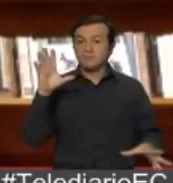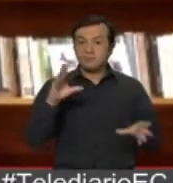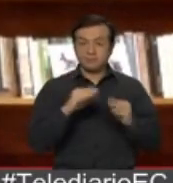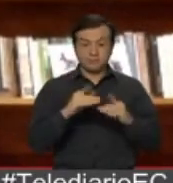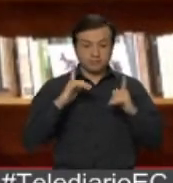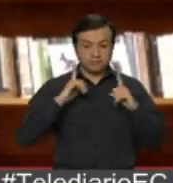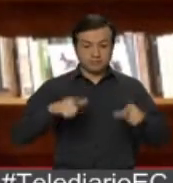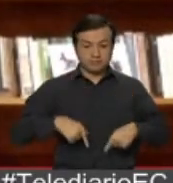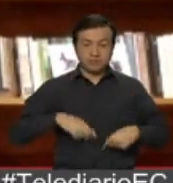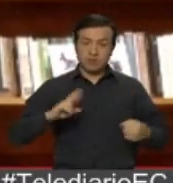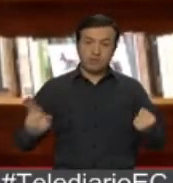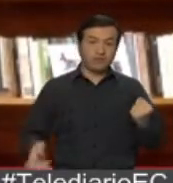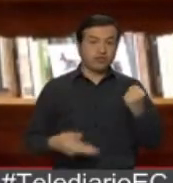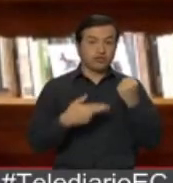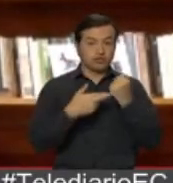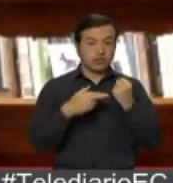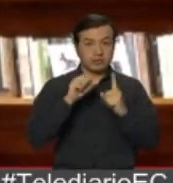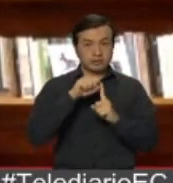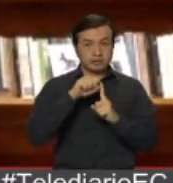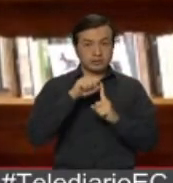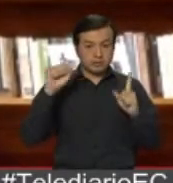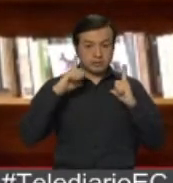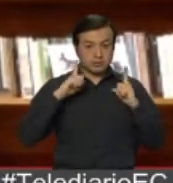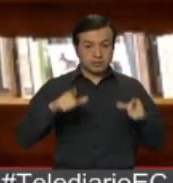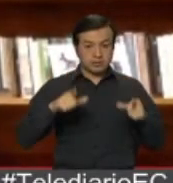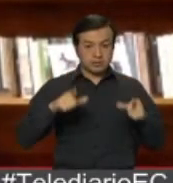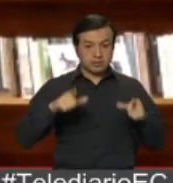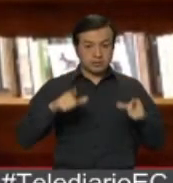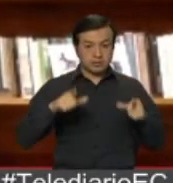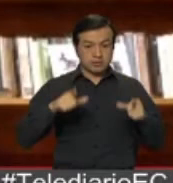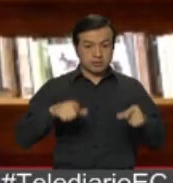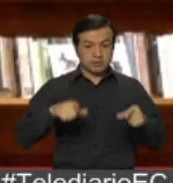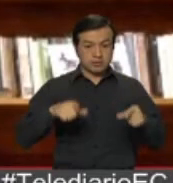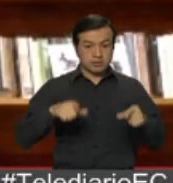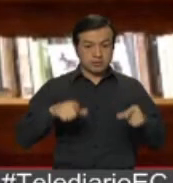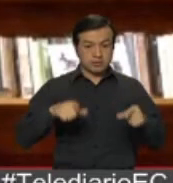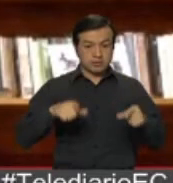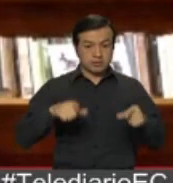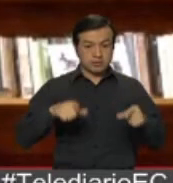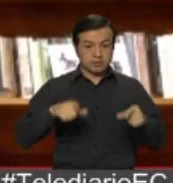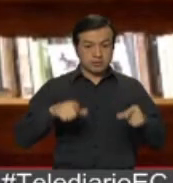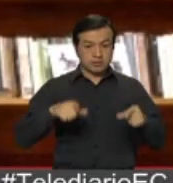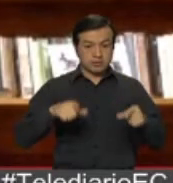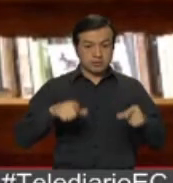salud, reforzar el sistema de salud en toda la Amazonía.